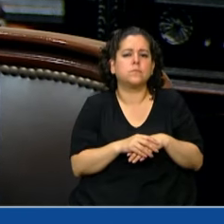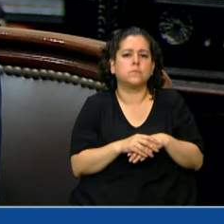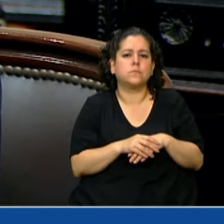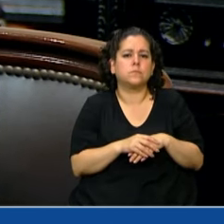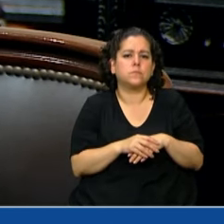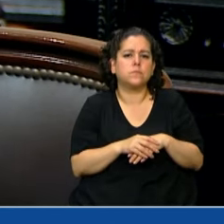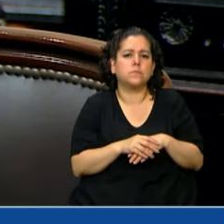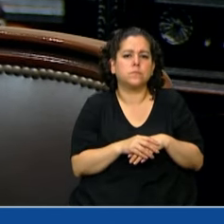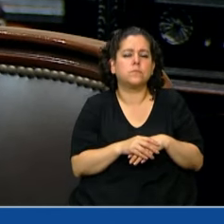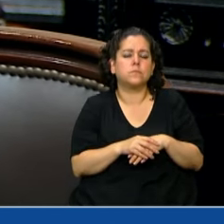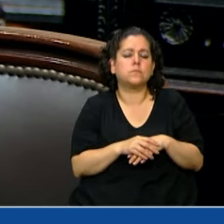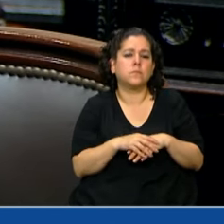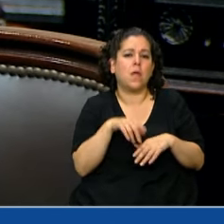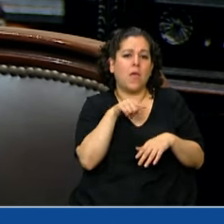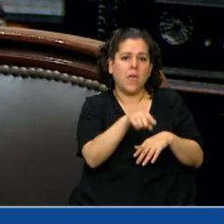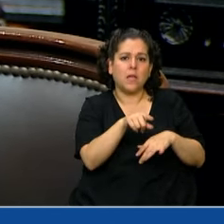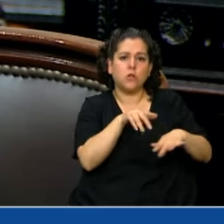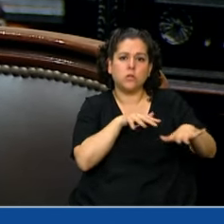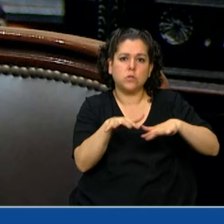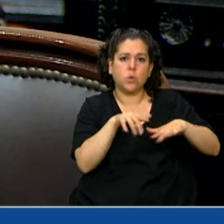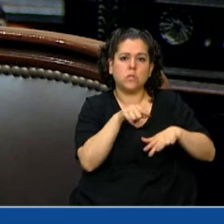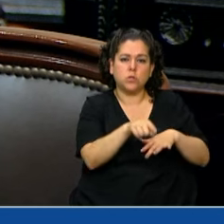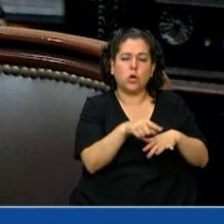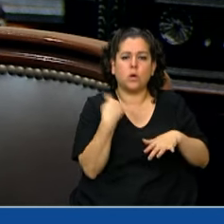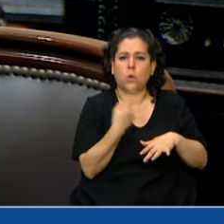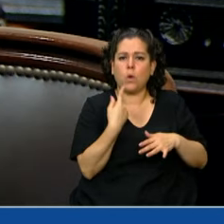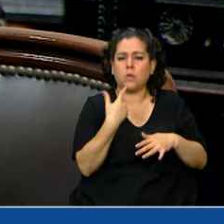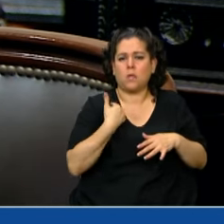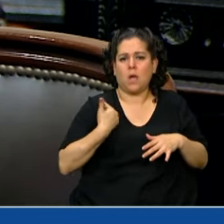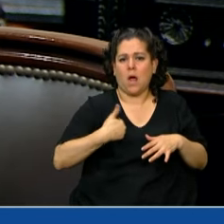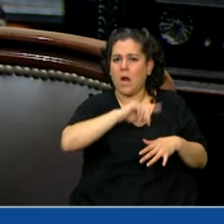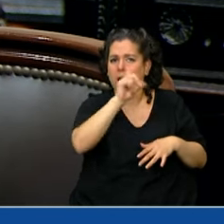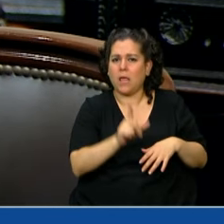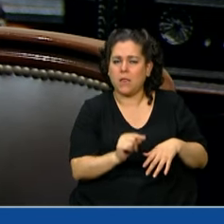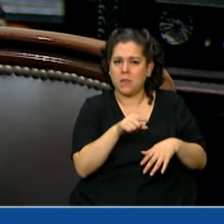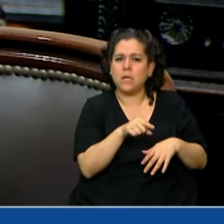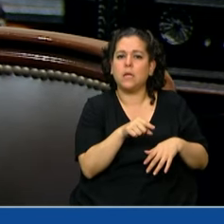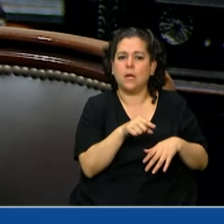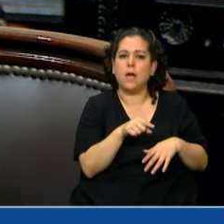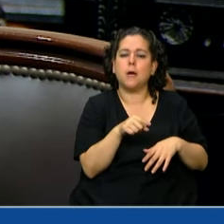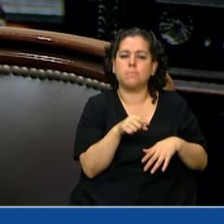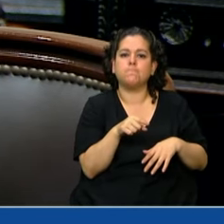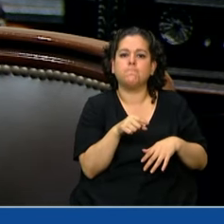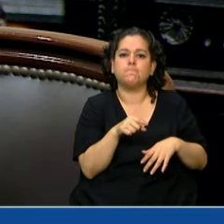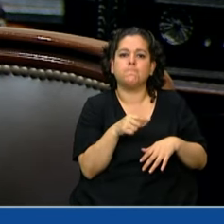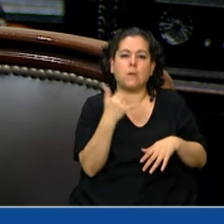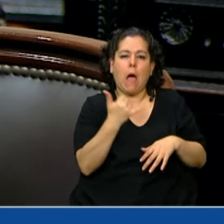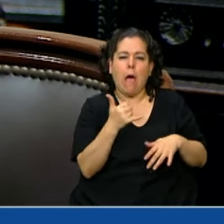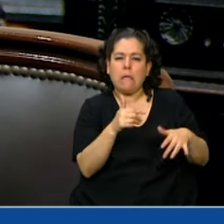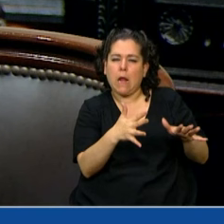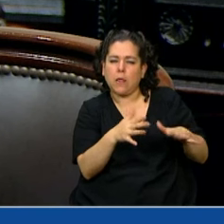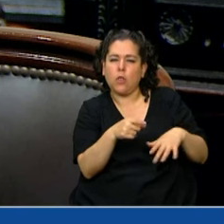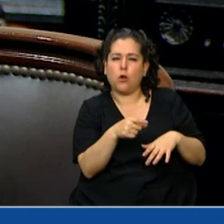no Y esto sea en un contexto en el que nuestro país hay